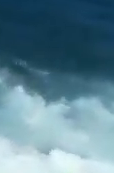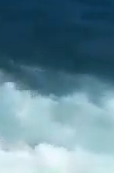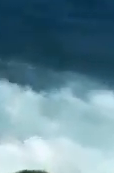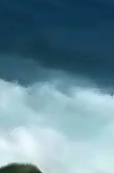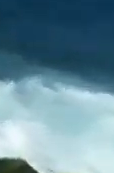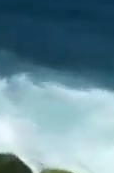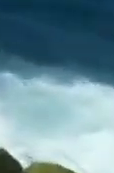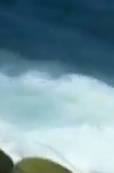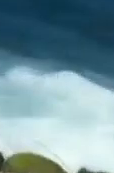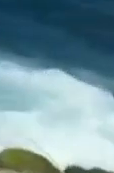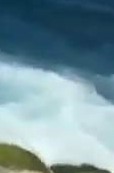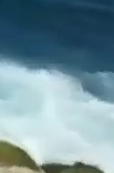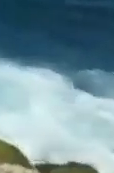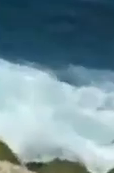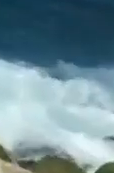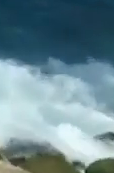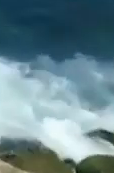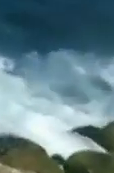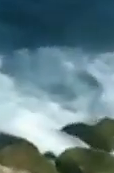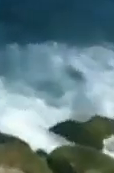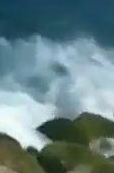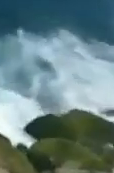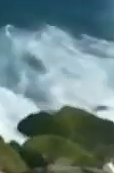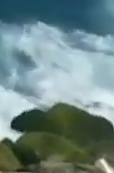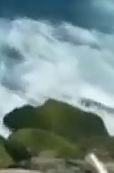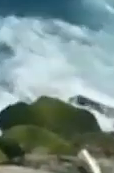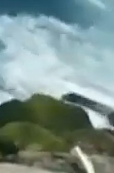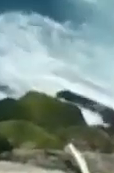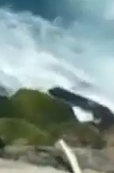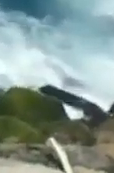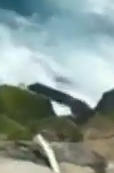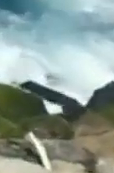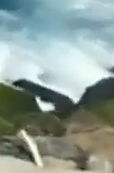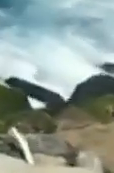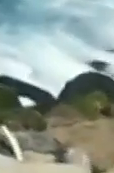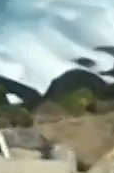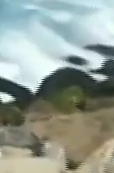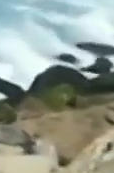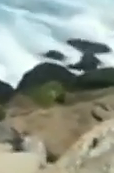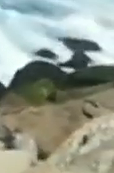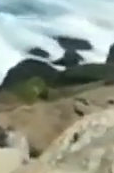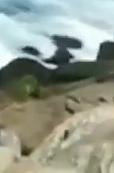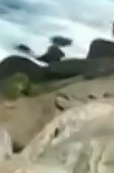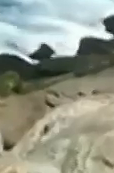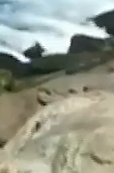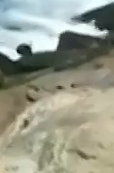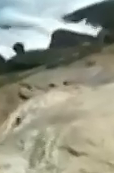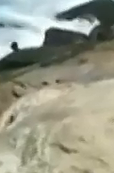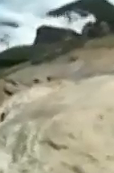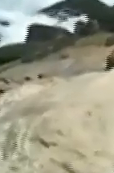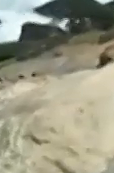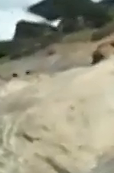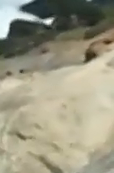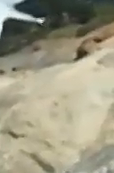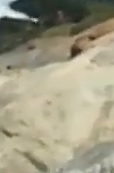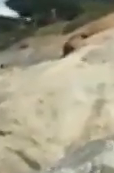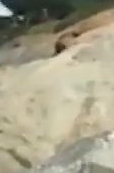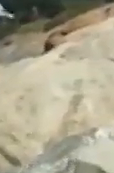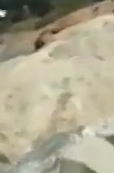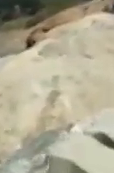por Venezuela. Palabras del presidente de la República Bolivariana de Venezuela, Nicolás Maduro Moros, a través de